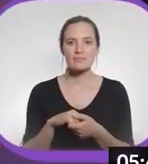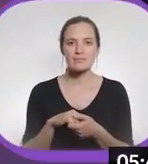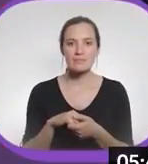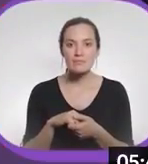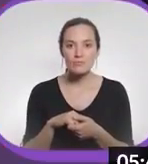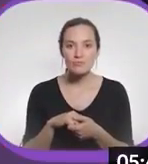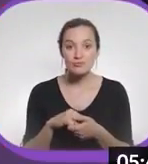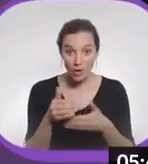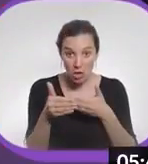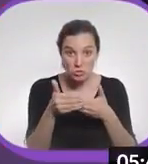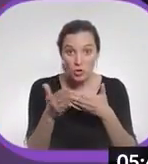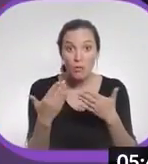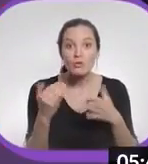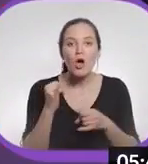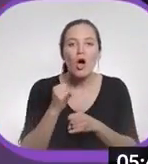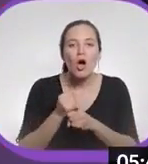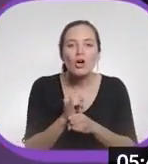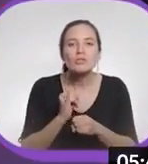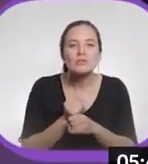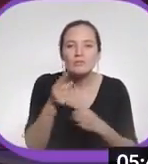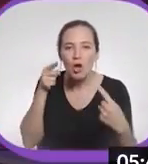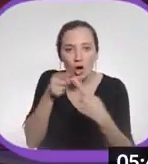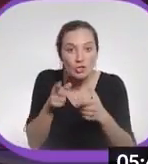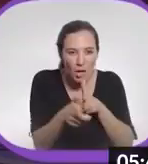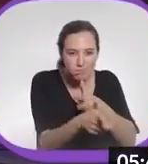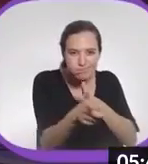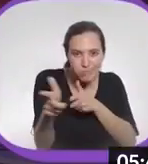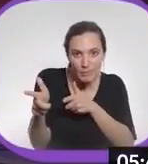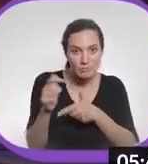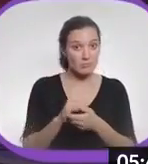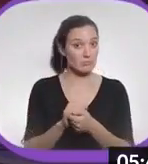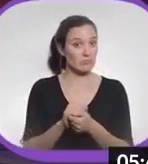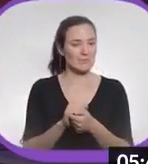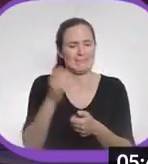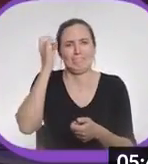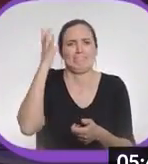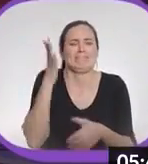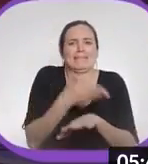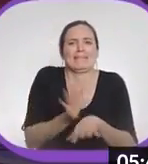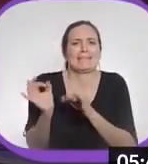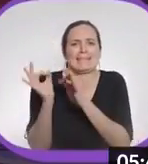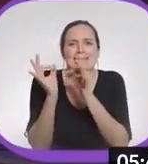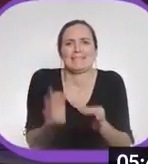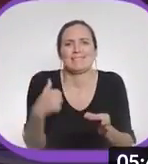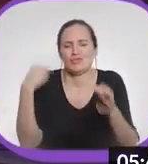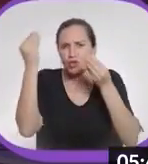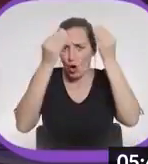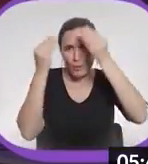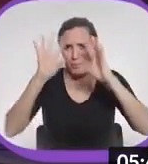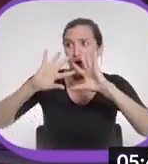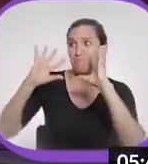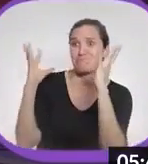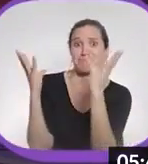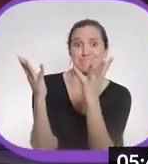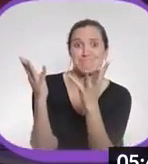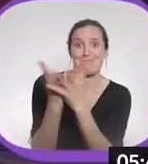¡Fu! ¿Puedes acercarte al consejo antihadas? Lamento llegar tarde. Estaba ocupado arrojando un planeta de ositos de peluche